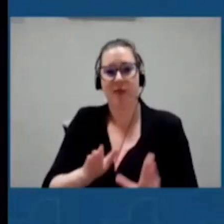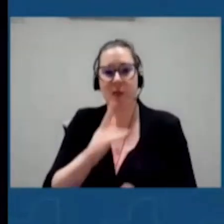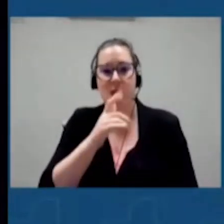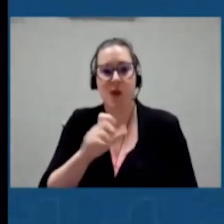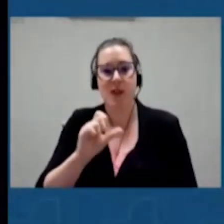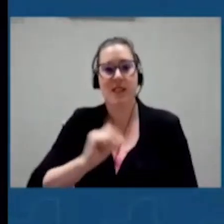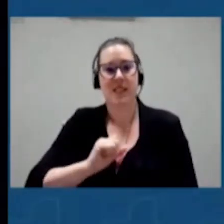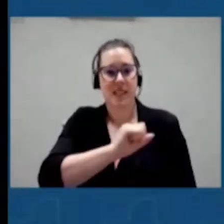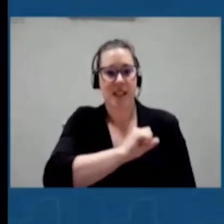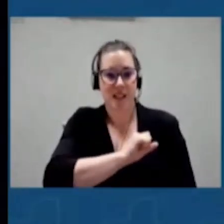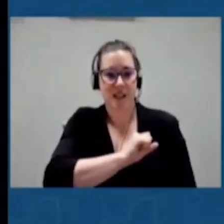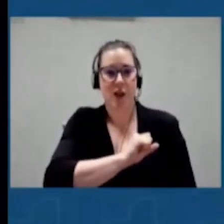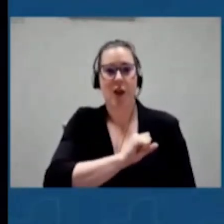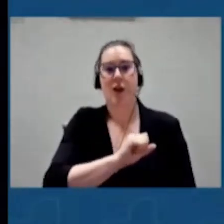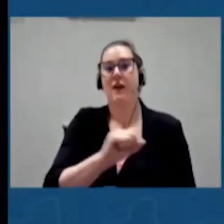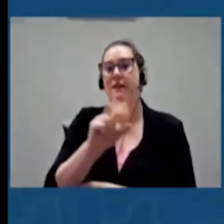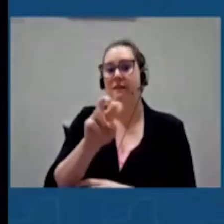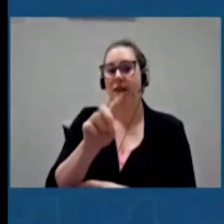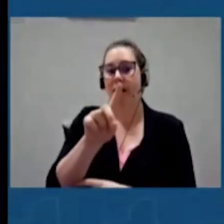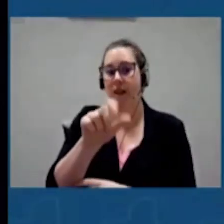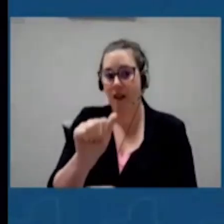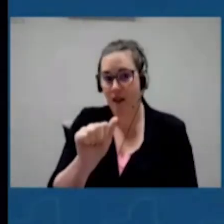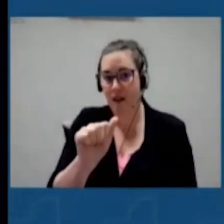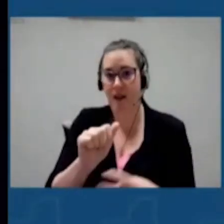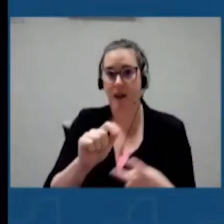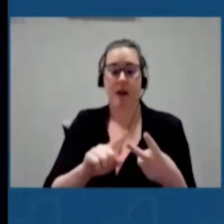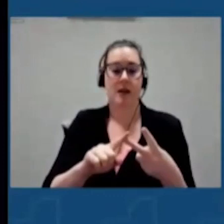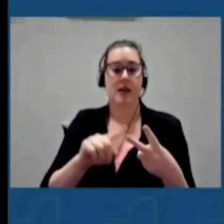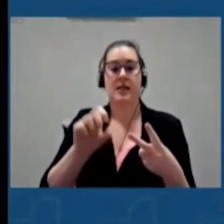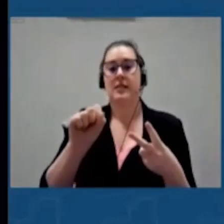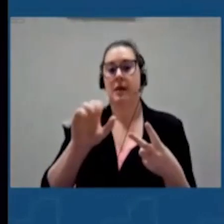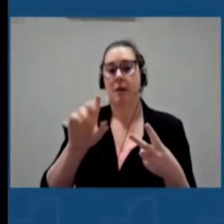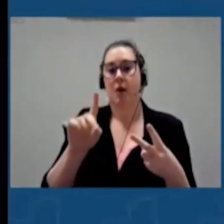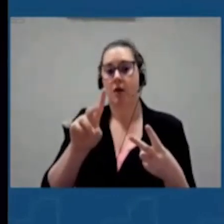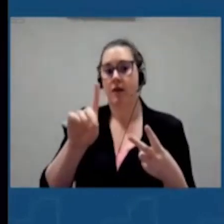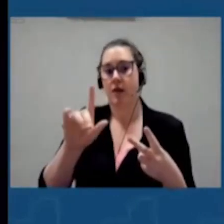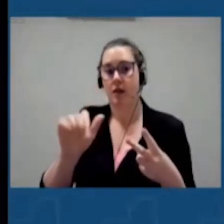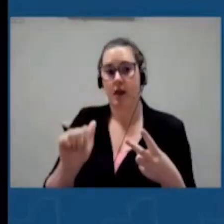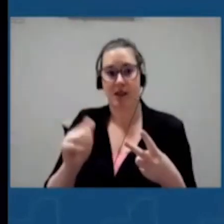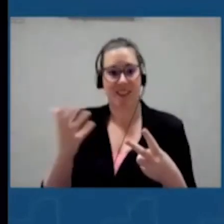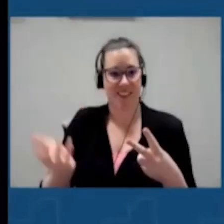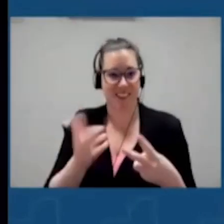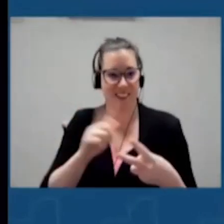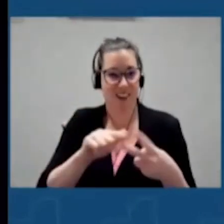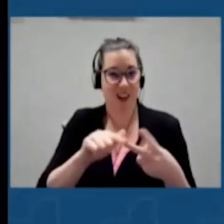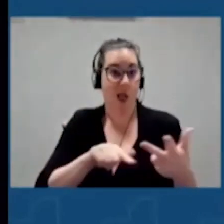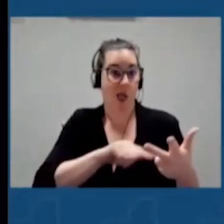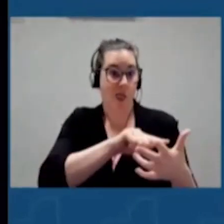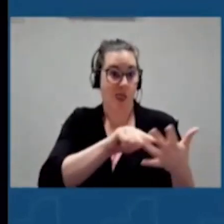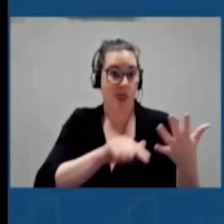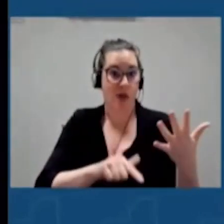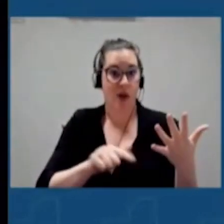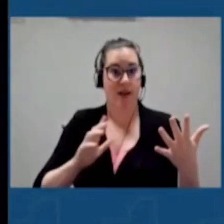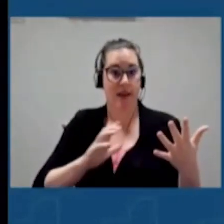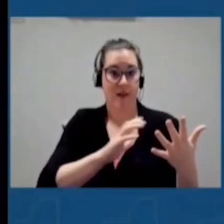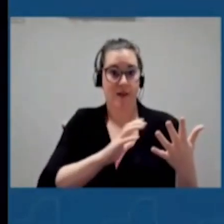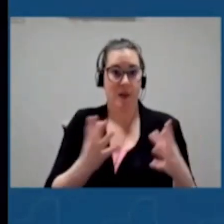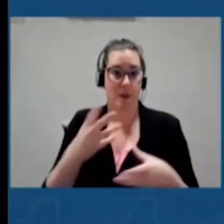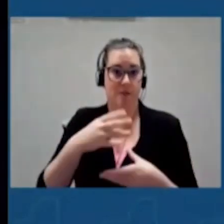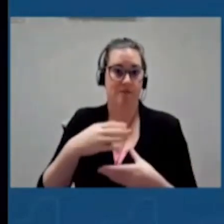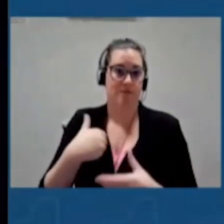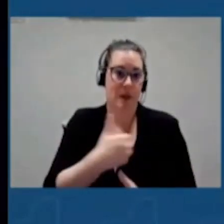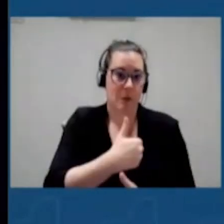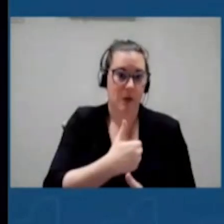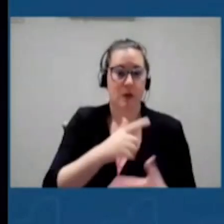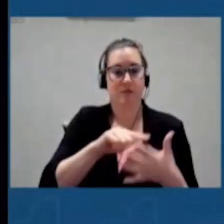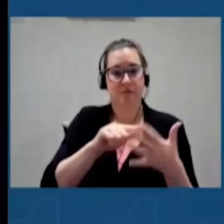El audio de por Dios, pero no, Julio, ¿qué es lo que está pasando? No, es que tenemos una situación aquí con el audio, pero la idea en concreto, Rookin,